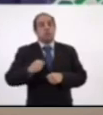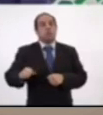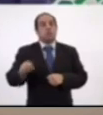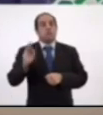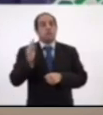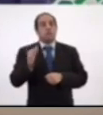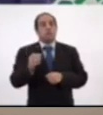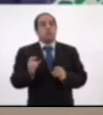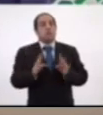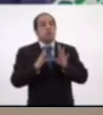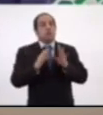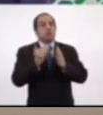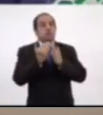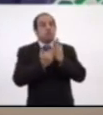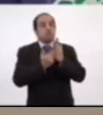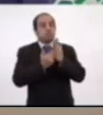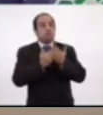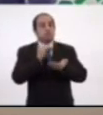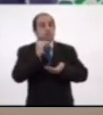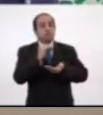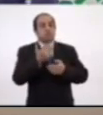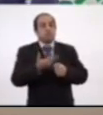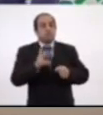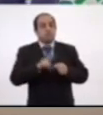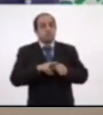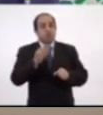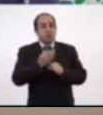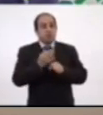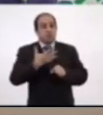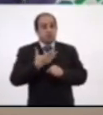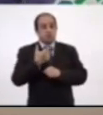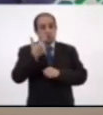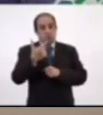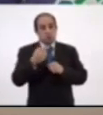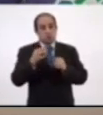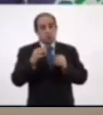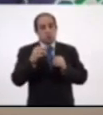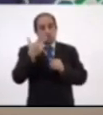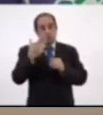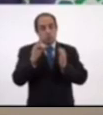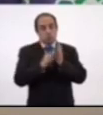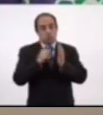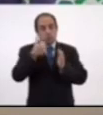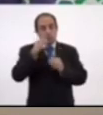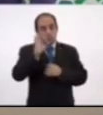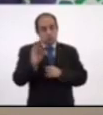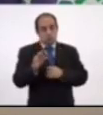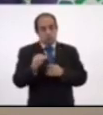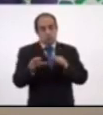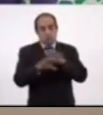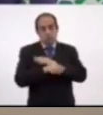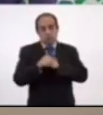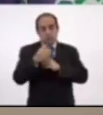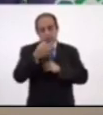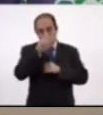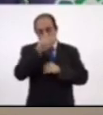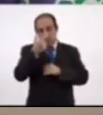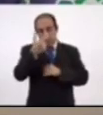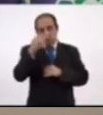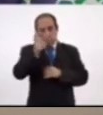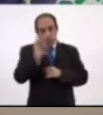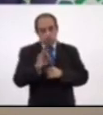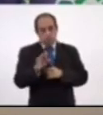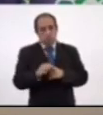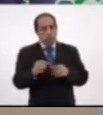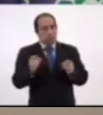la capacidad hospitalaria al pasar, ahorita están en 8.6%, a pasar a cerca del 17%, ¿impacta de alguna manera o en este caso